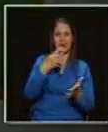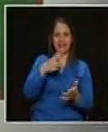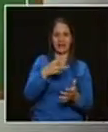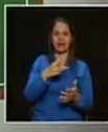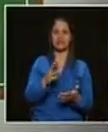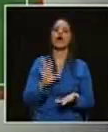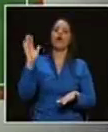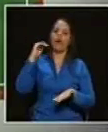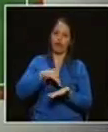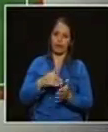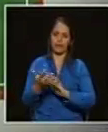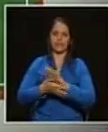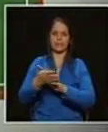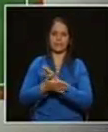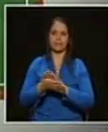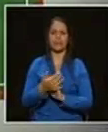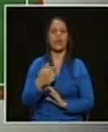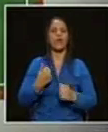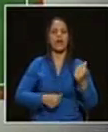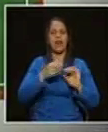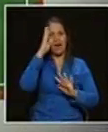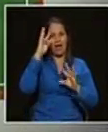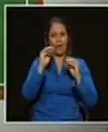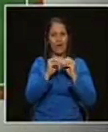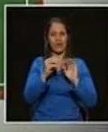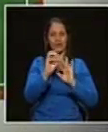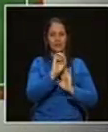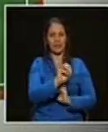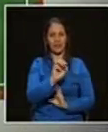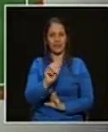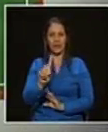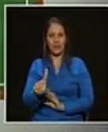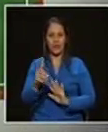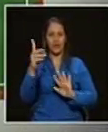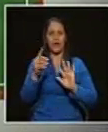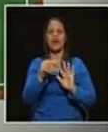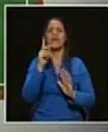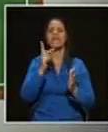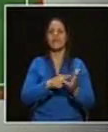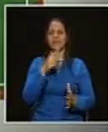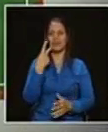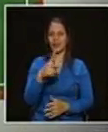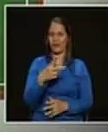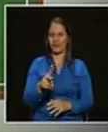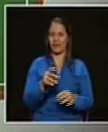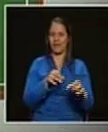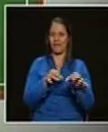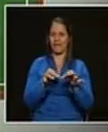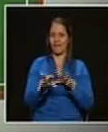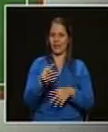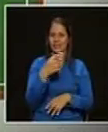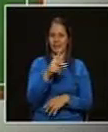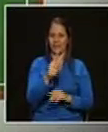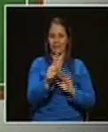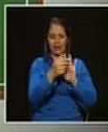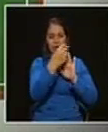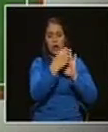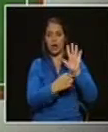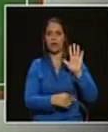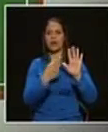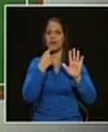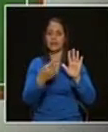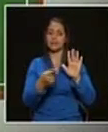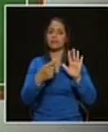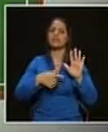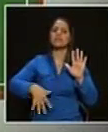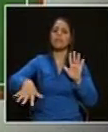canal regional. El Acuerdo 001 del 24 de febrero del 2012 de la Autoridad Nacional de Televisión dice: por medio del cual